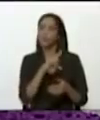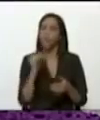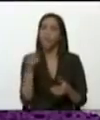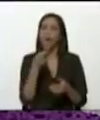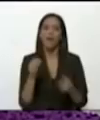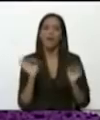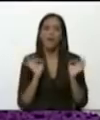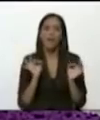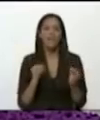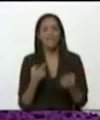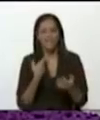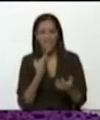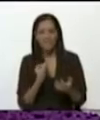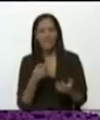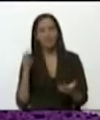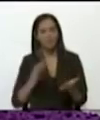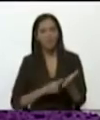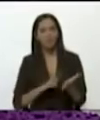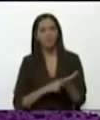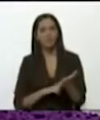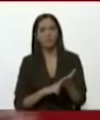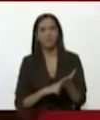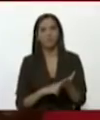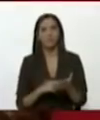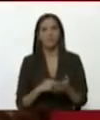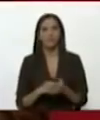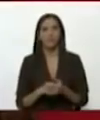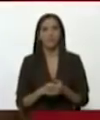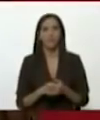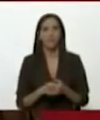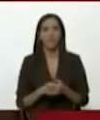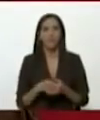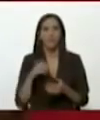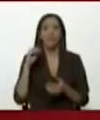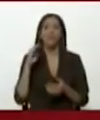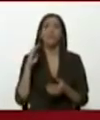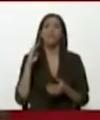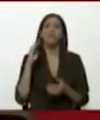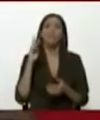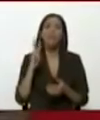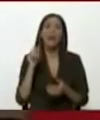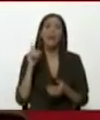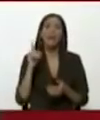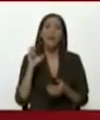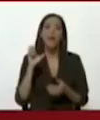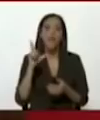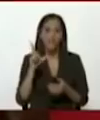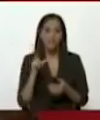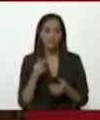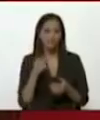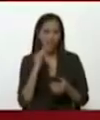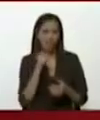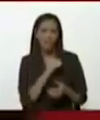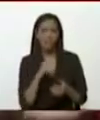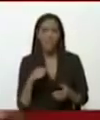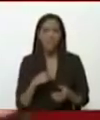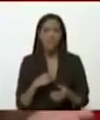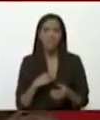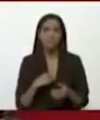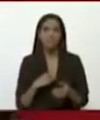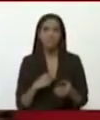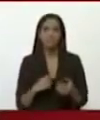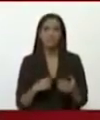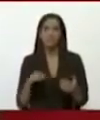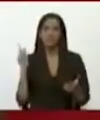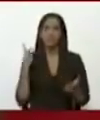digamos. Verga, tenga ascendencia moral dentro de la Fuerza Armada. Baduel, yo voy a hablar personalmente. O sea, tú llegas